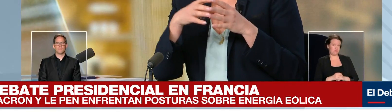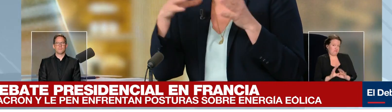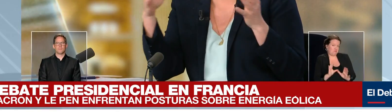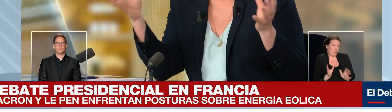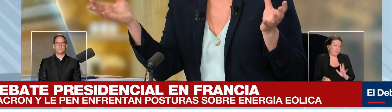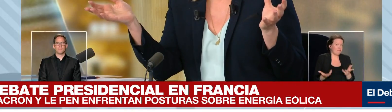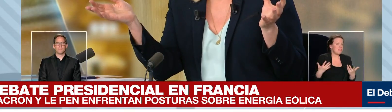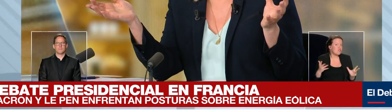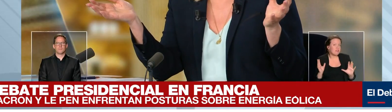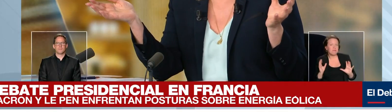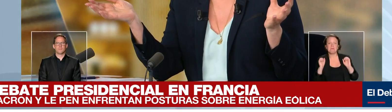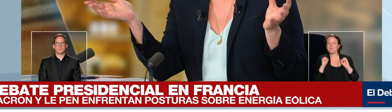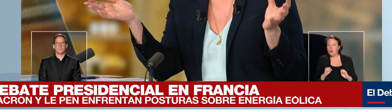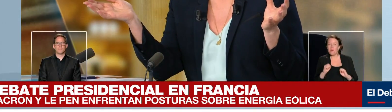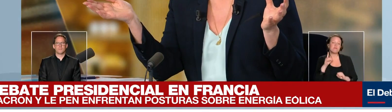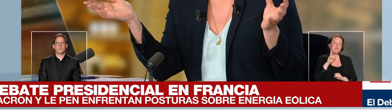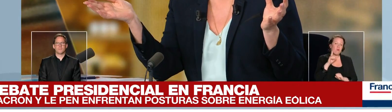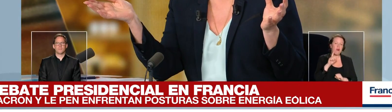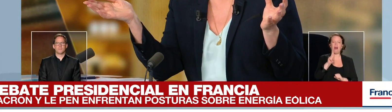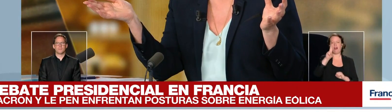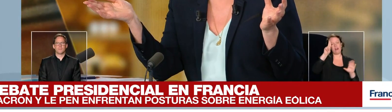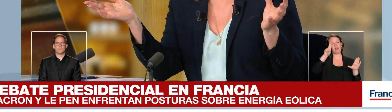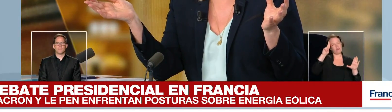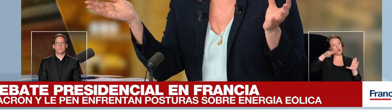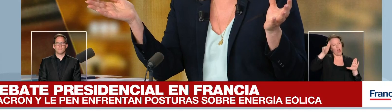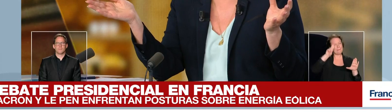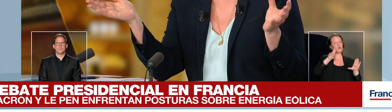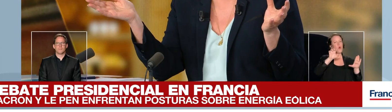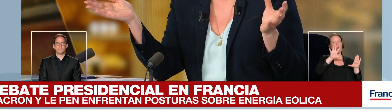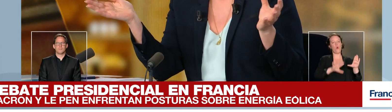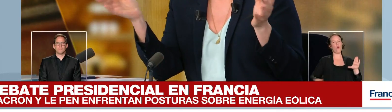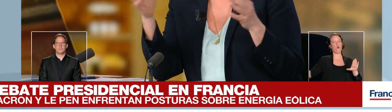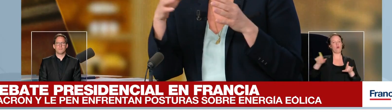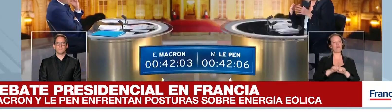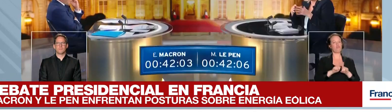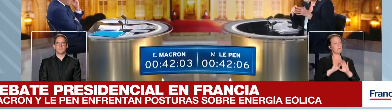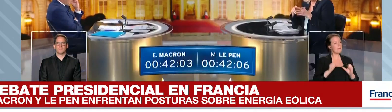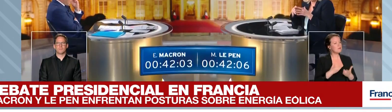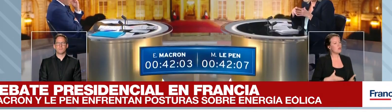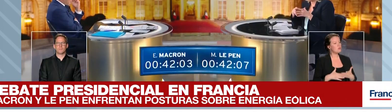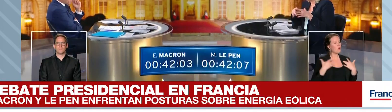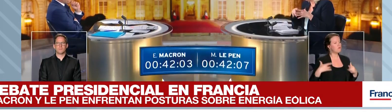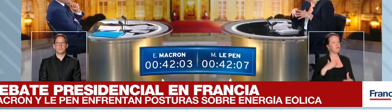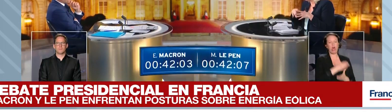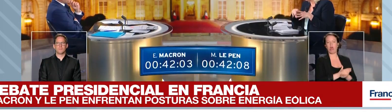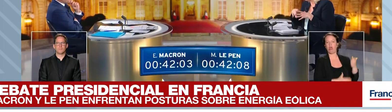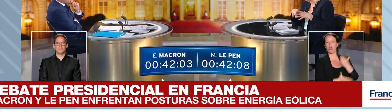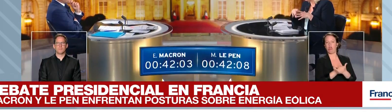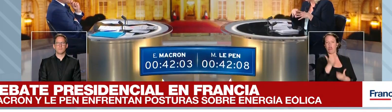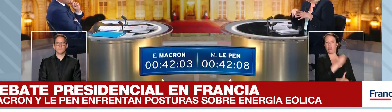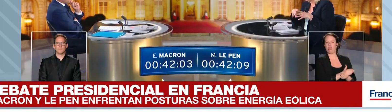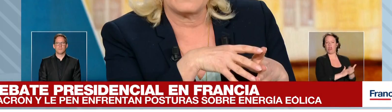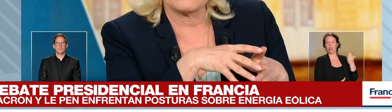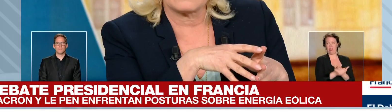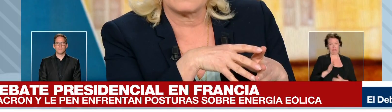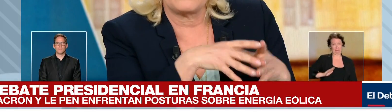hubiéramos podido hacer es que, bueno, como ustedes ven, tanto la Unión Europea como la Unión Europea se mete en todo, incluso lo que no la concierne, y